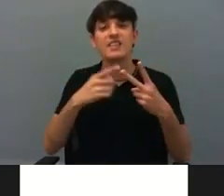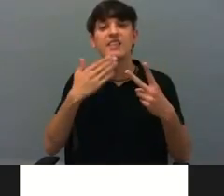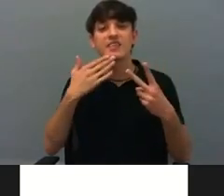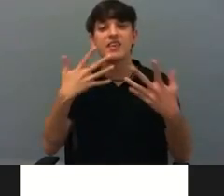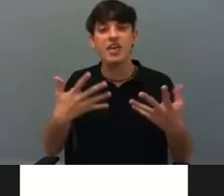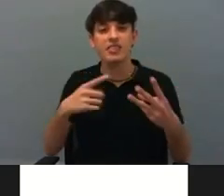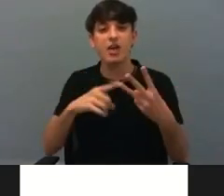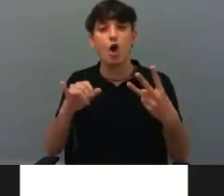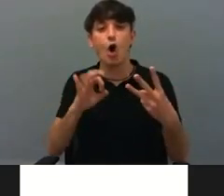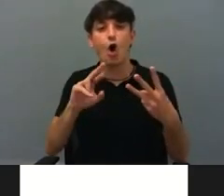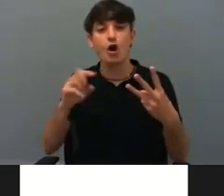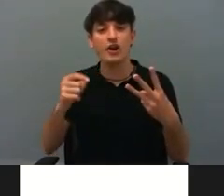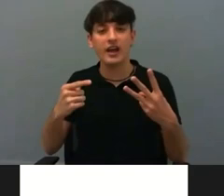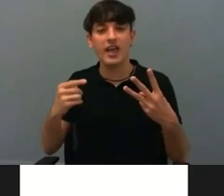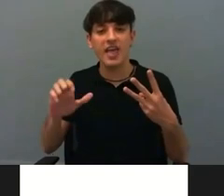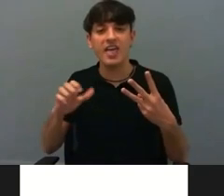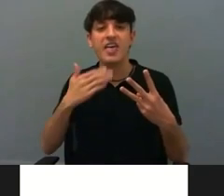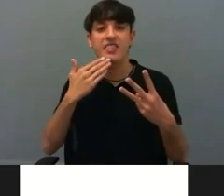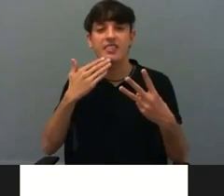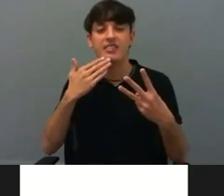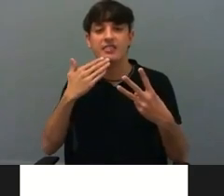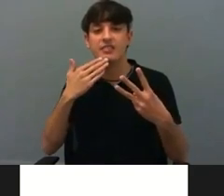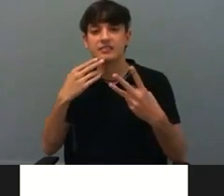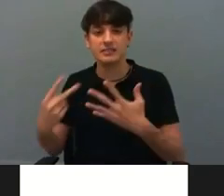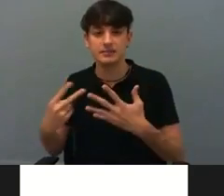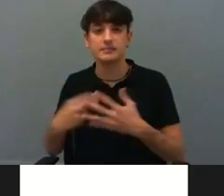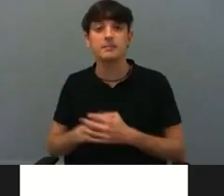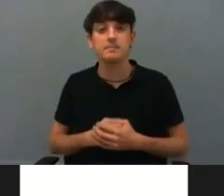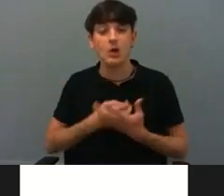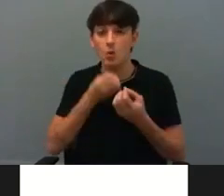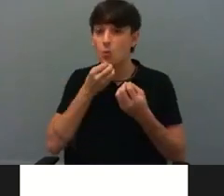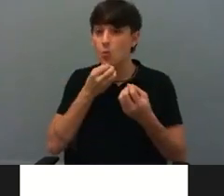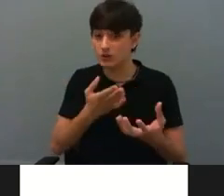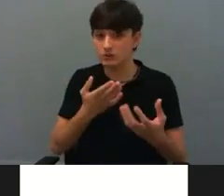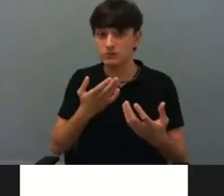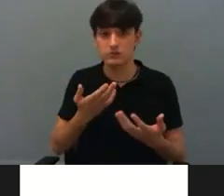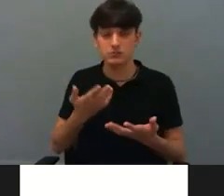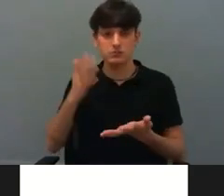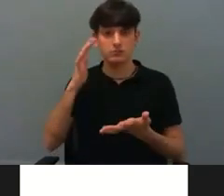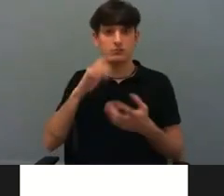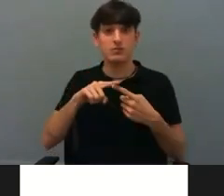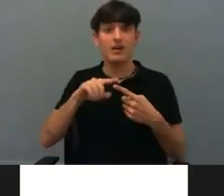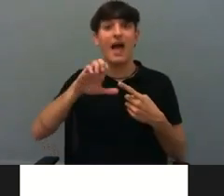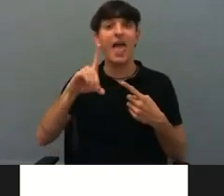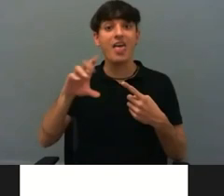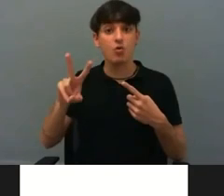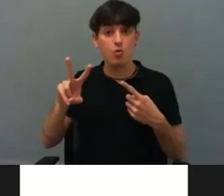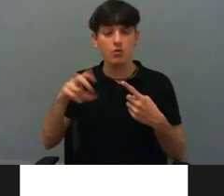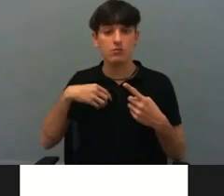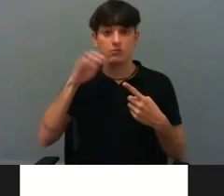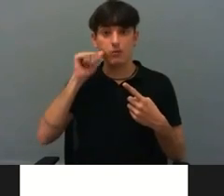a contaros un poquito el por qué estoy aquí. Cuando me quedé embarazada de Edu, yo solo